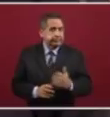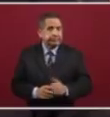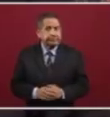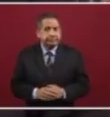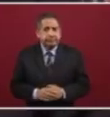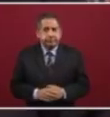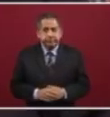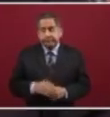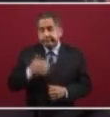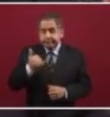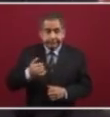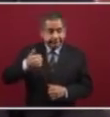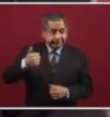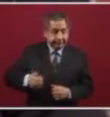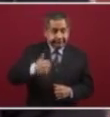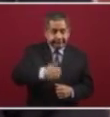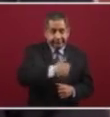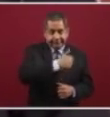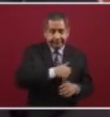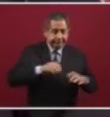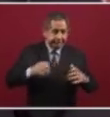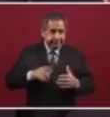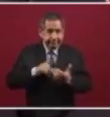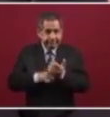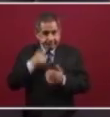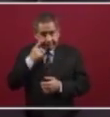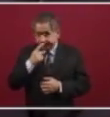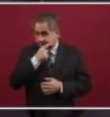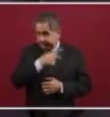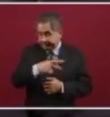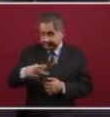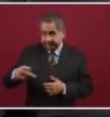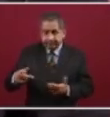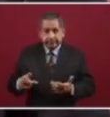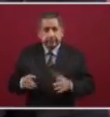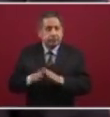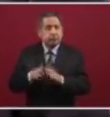y que cada quien, ¿sí?,